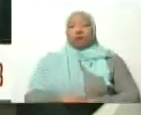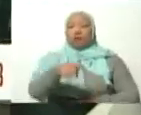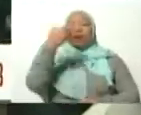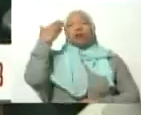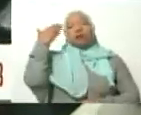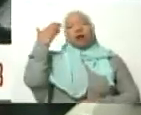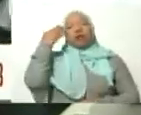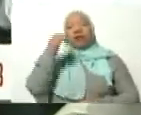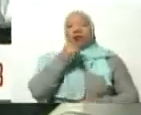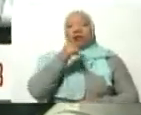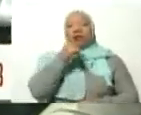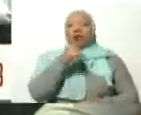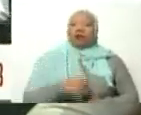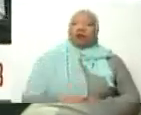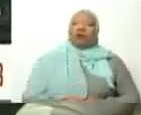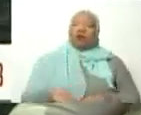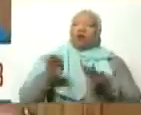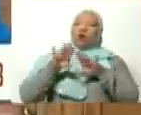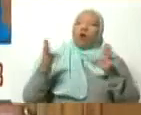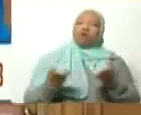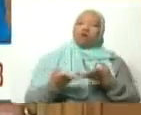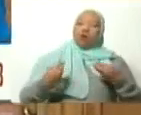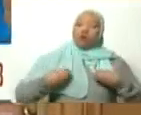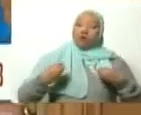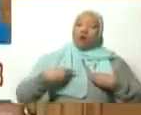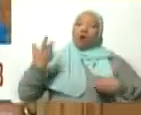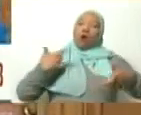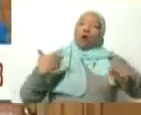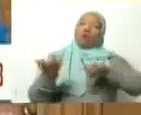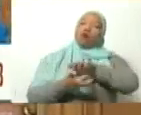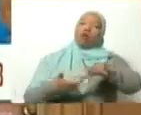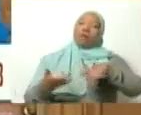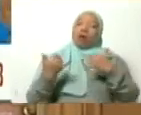saben que el mundo vive ahorita una coyuntura